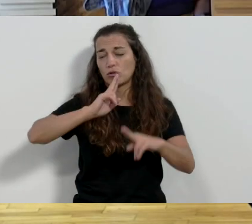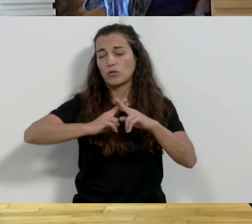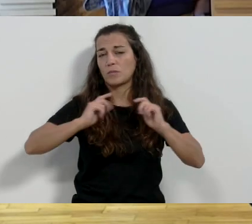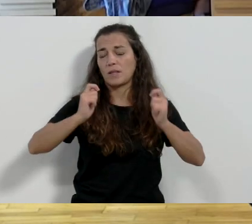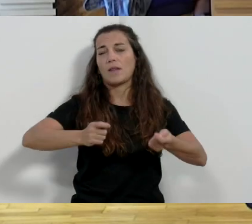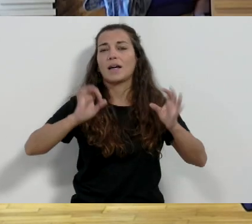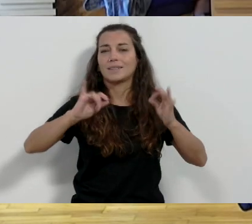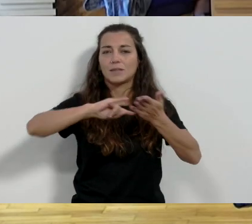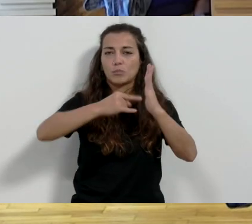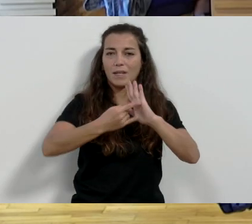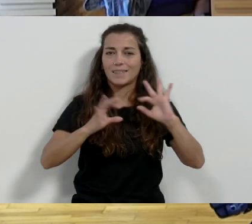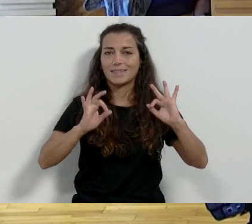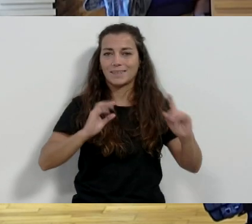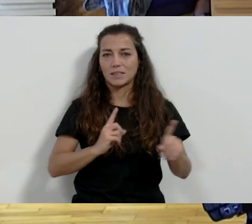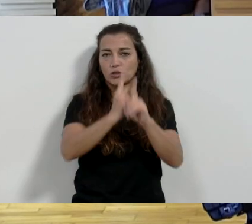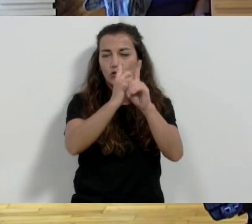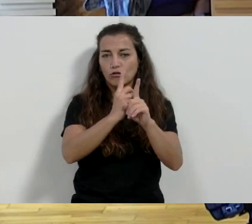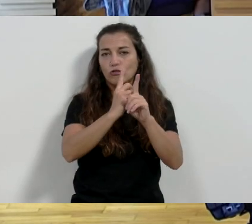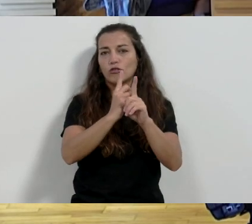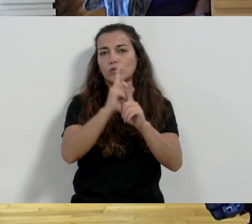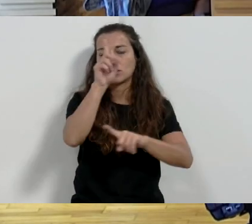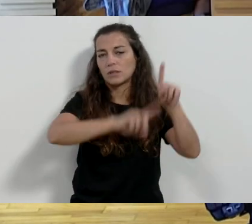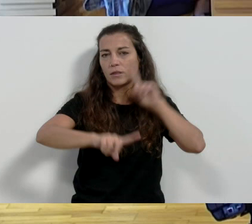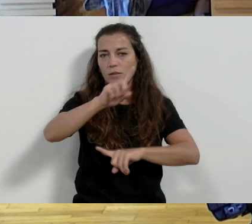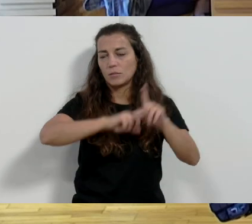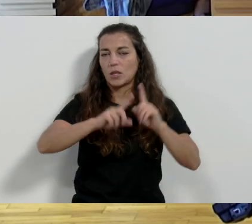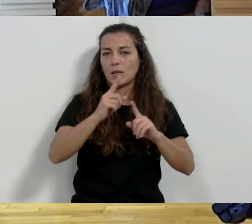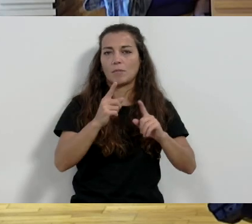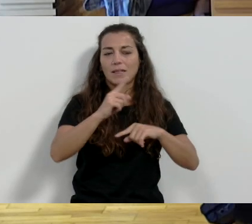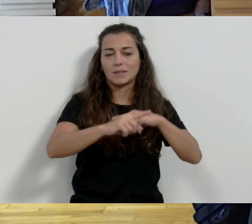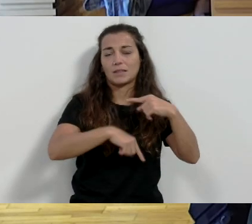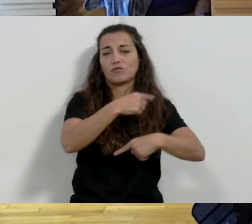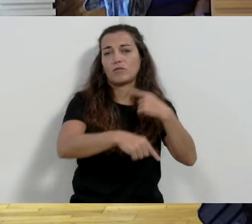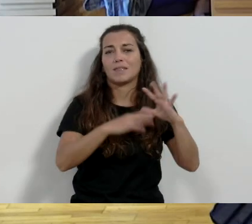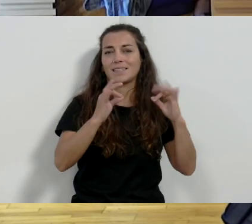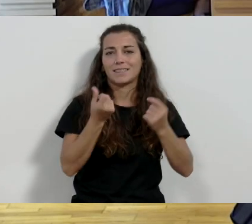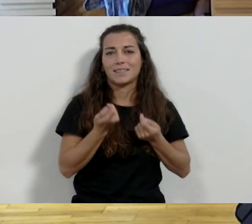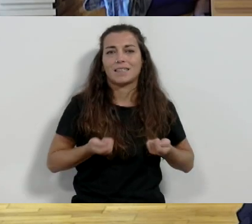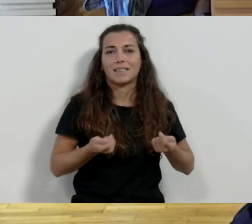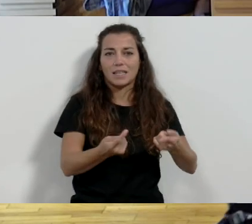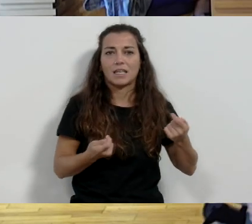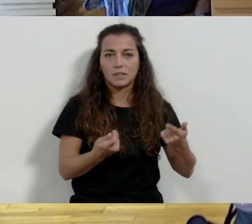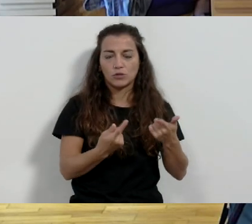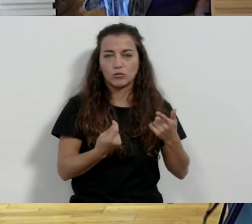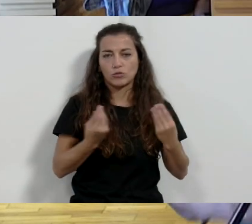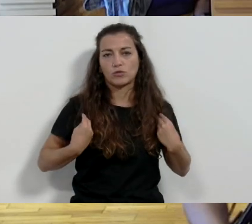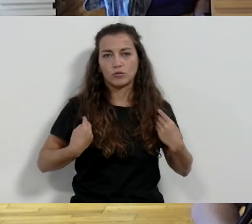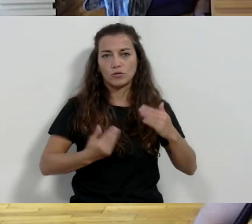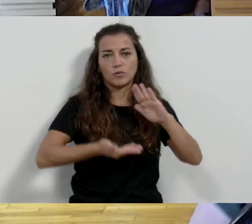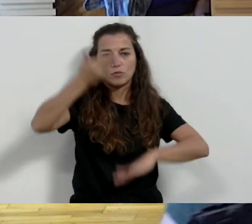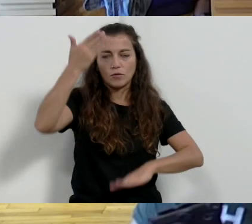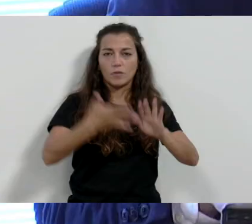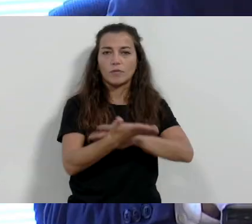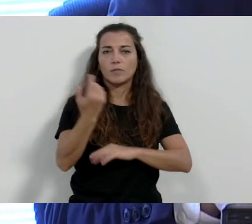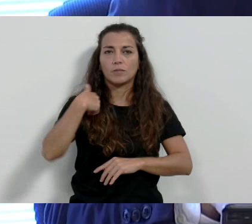Inflación y, aunque ahora más adelante desglosaré las propuestas que hace el Grupo Municipal Popular, lo importante y lo que